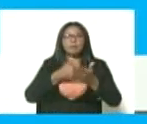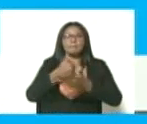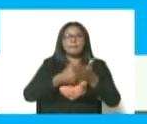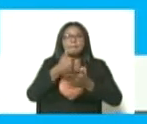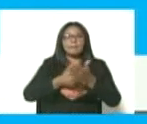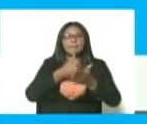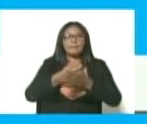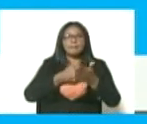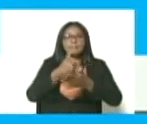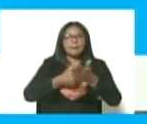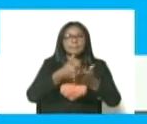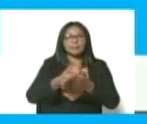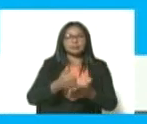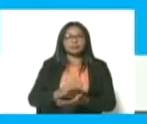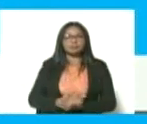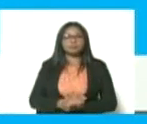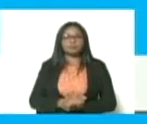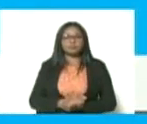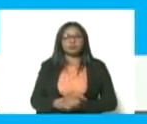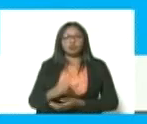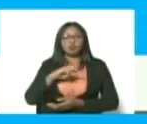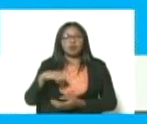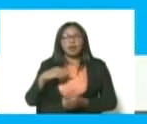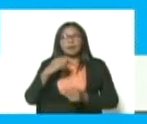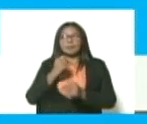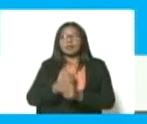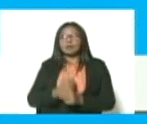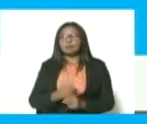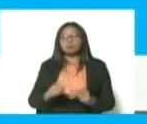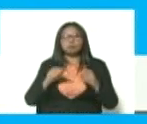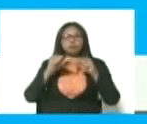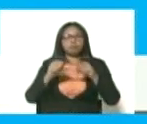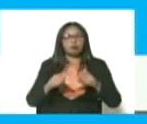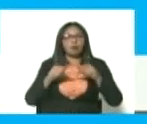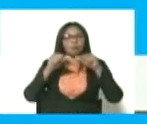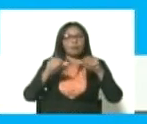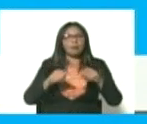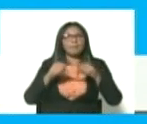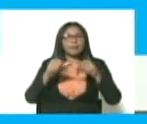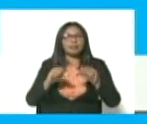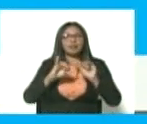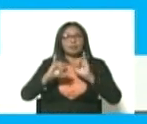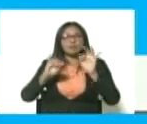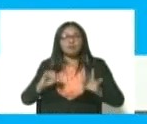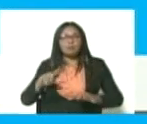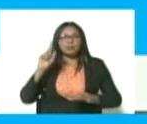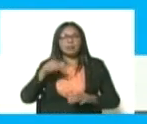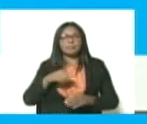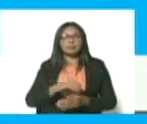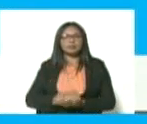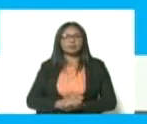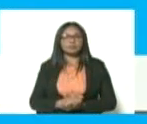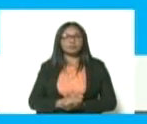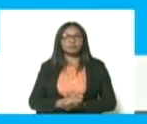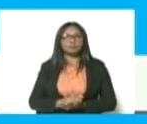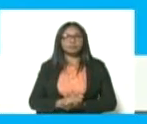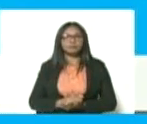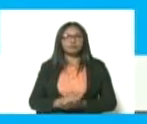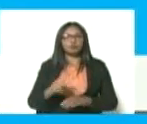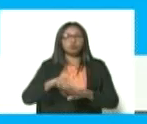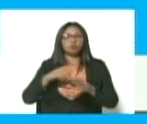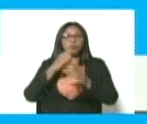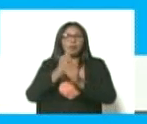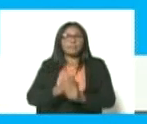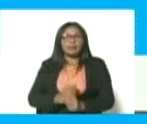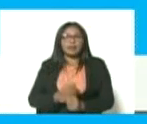que esperamos que todo esto avance verdaderamente en el ritmo que lo estamos